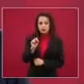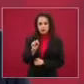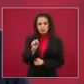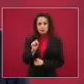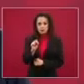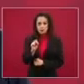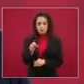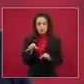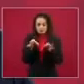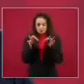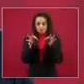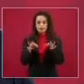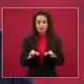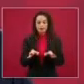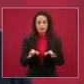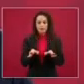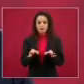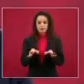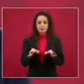y